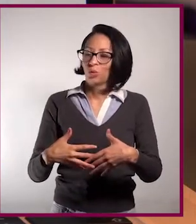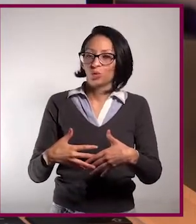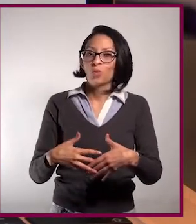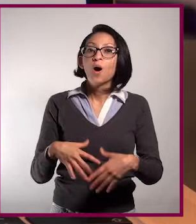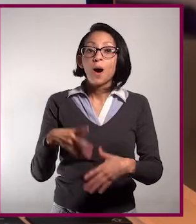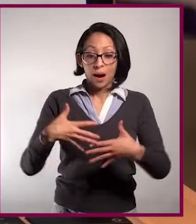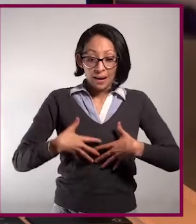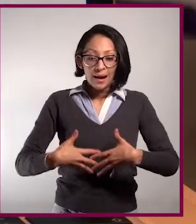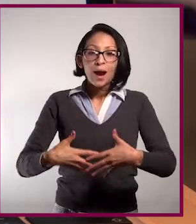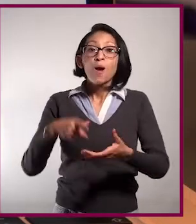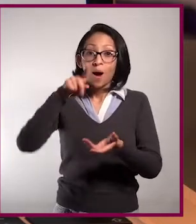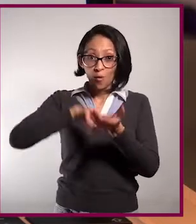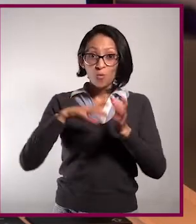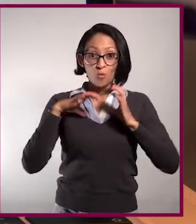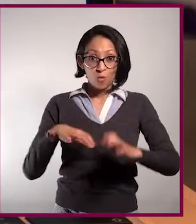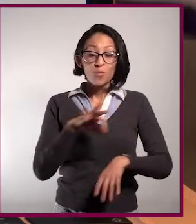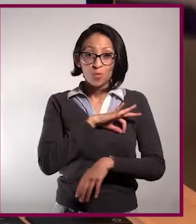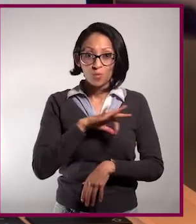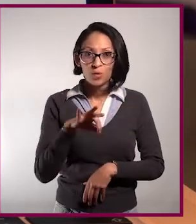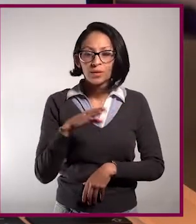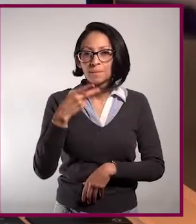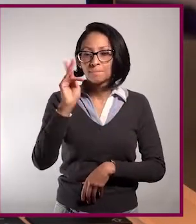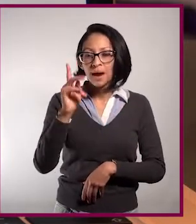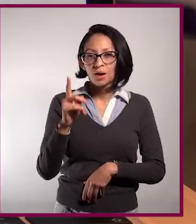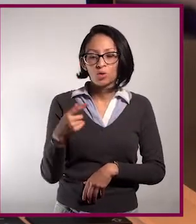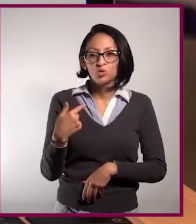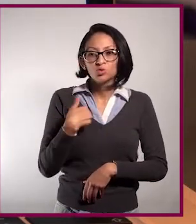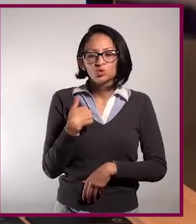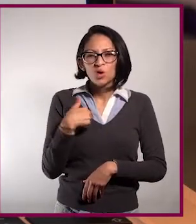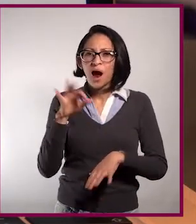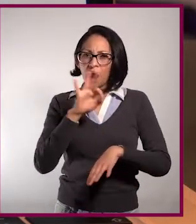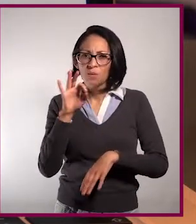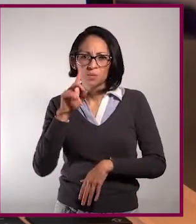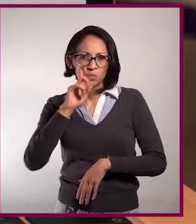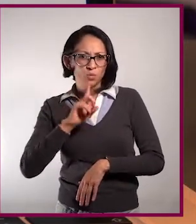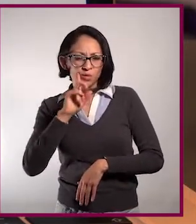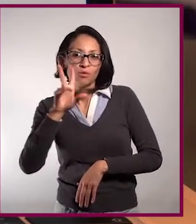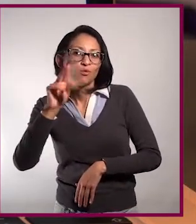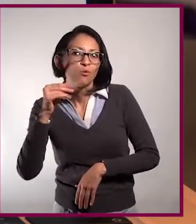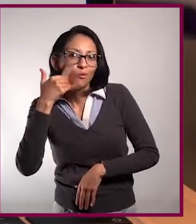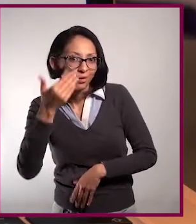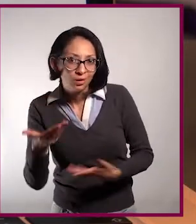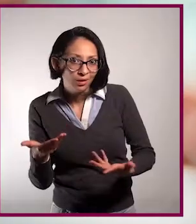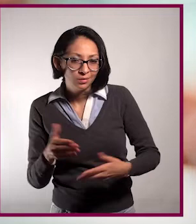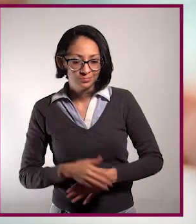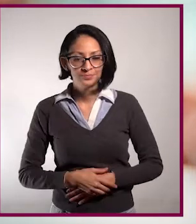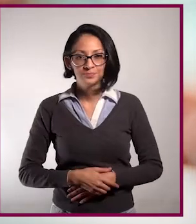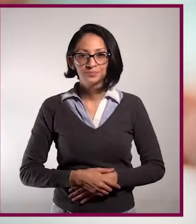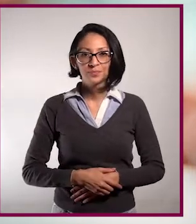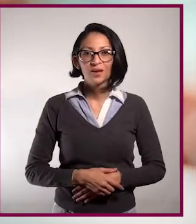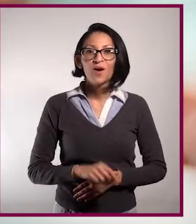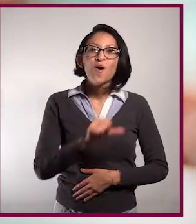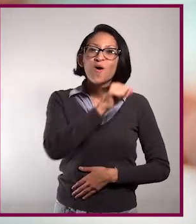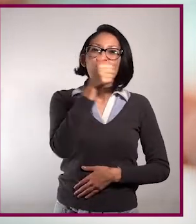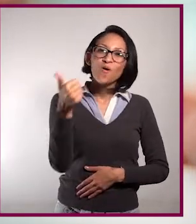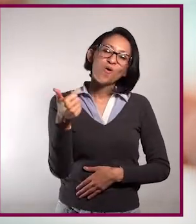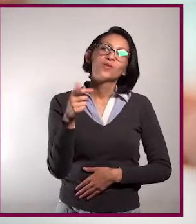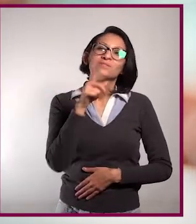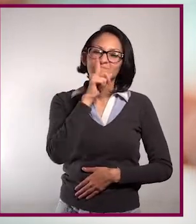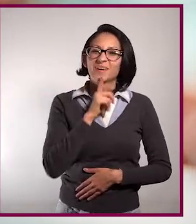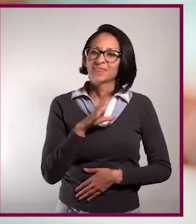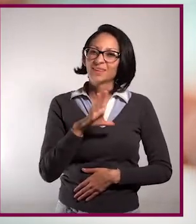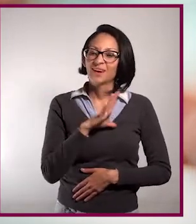posibilidades de embarazarse, pero la mujer podría no estar lista, segura o de plano no querer tenerlos. Otra mentira que me